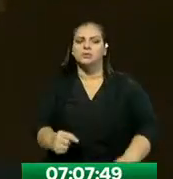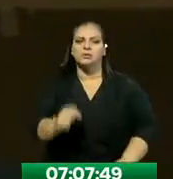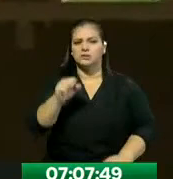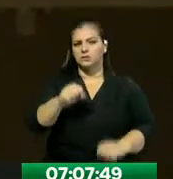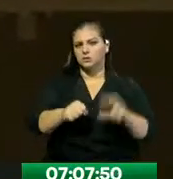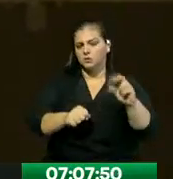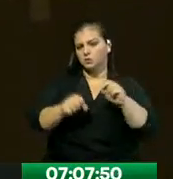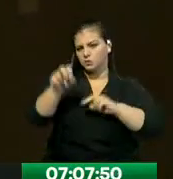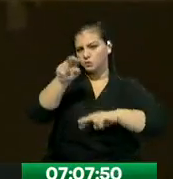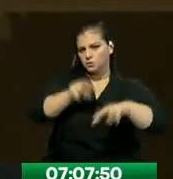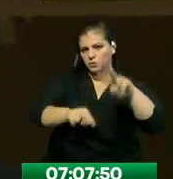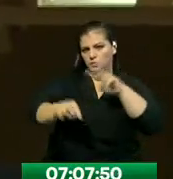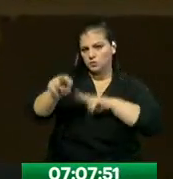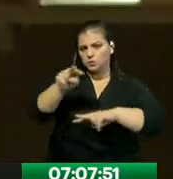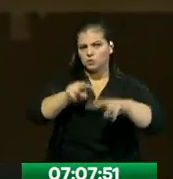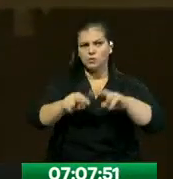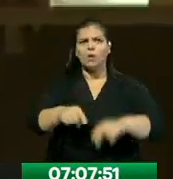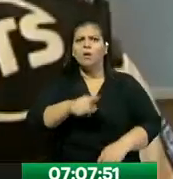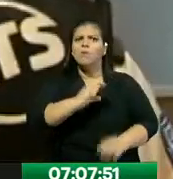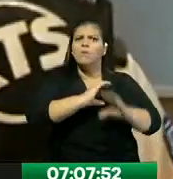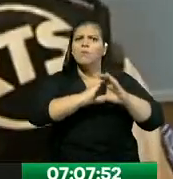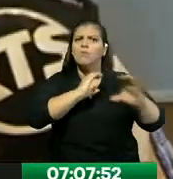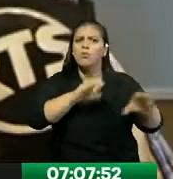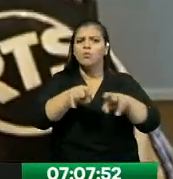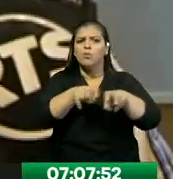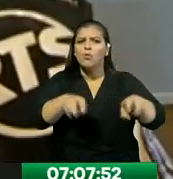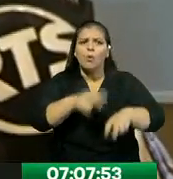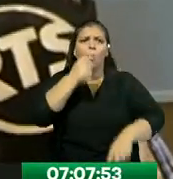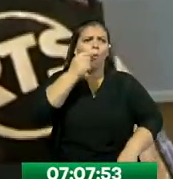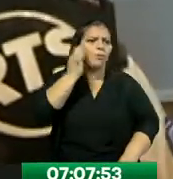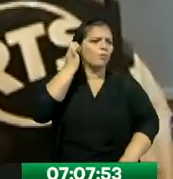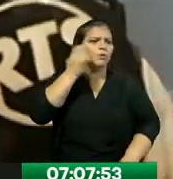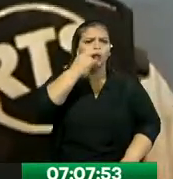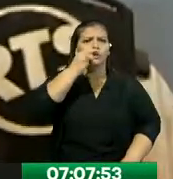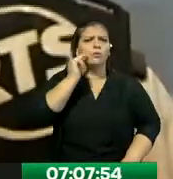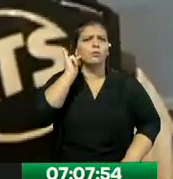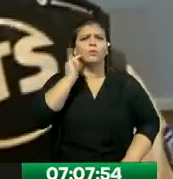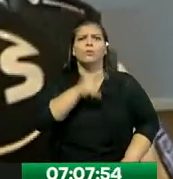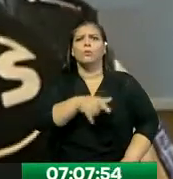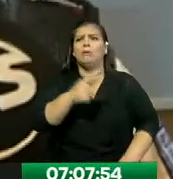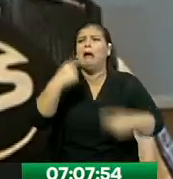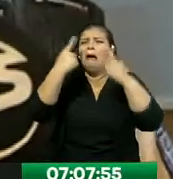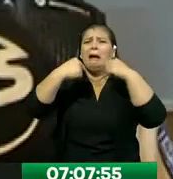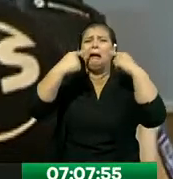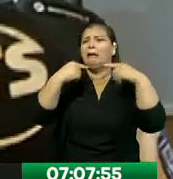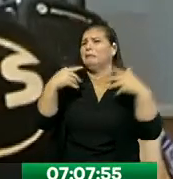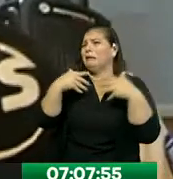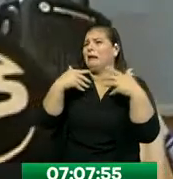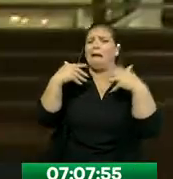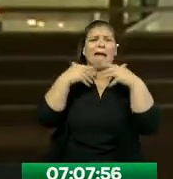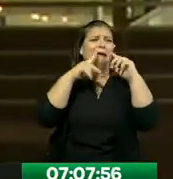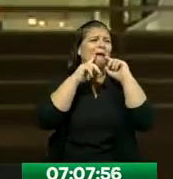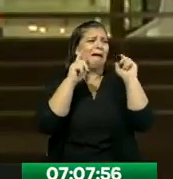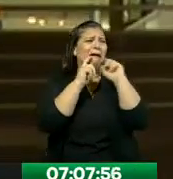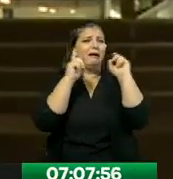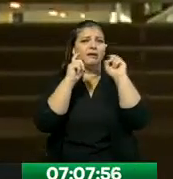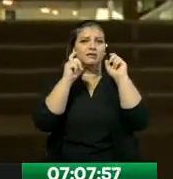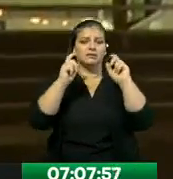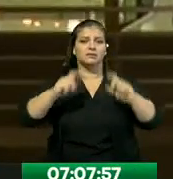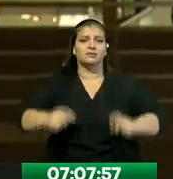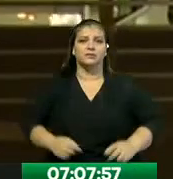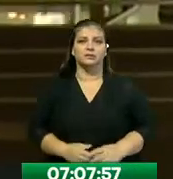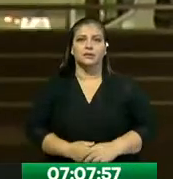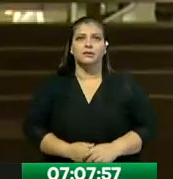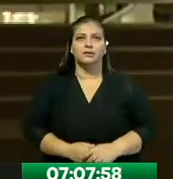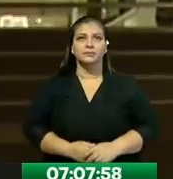vida de las personas, tanto como niños y señores que se encontraban al interior, ya que estaban llorando, estaban asustados de la situación que estaba pasando. El transporte